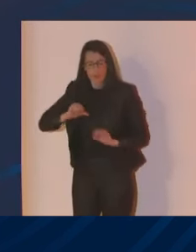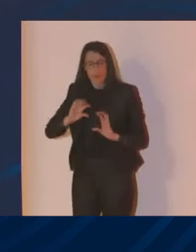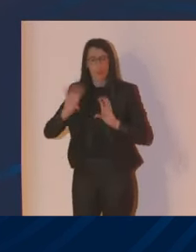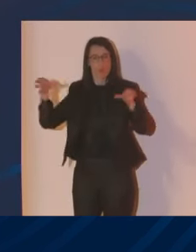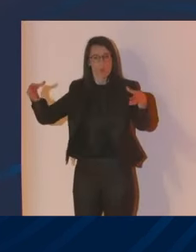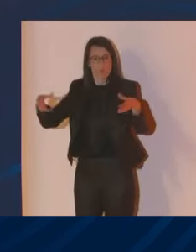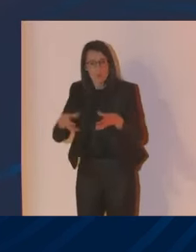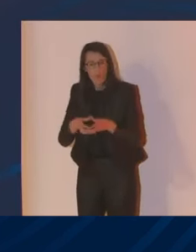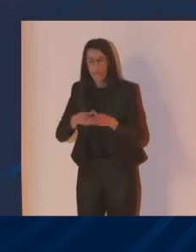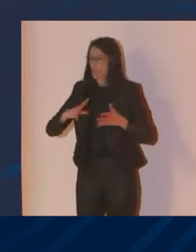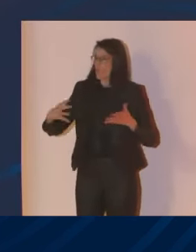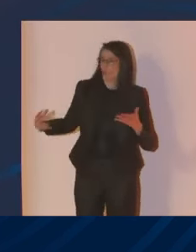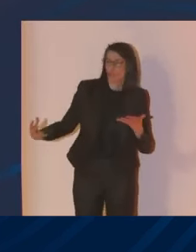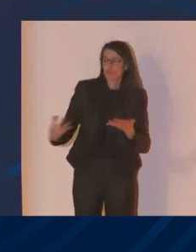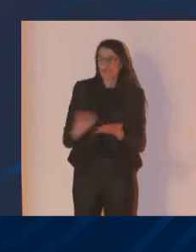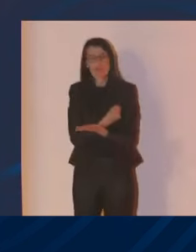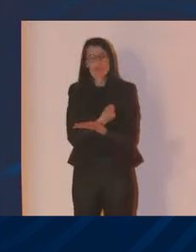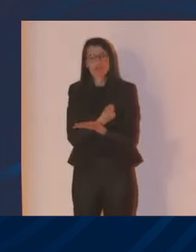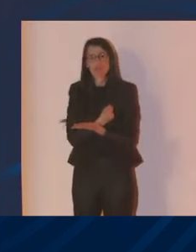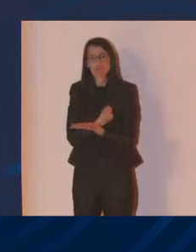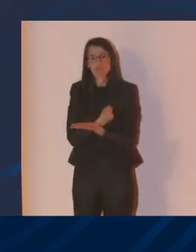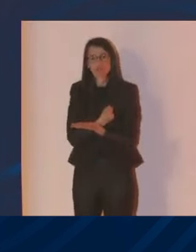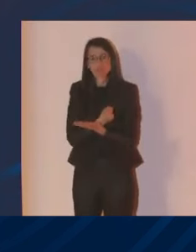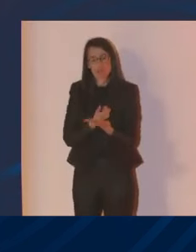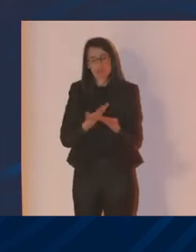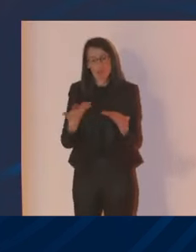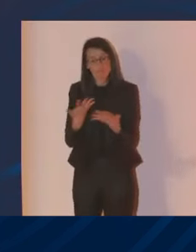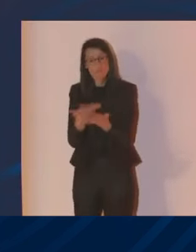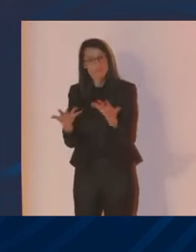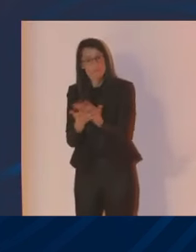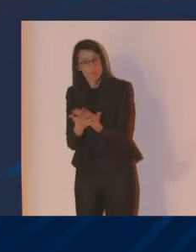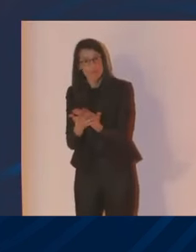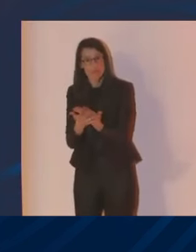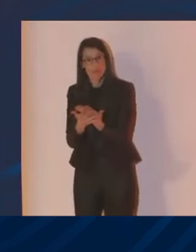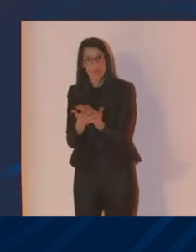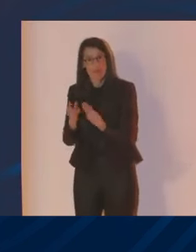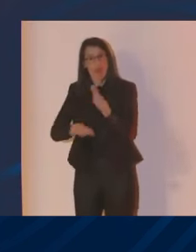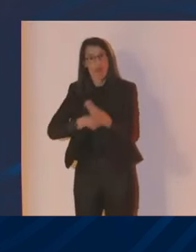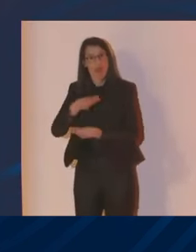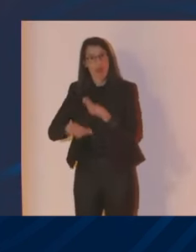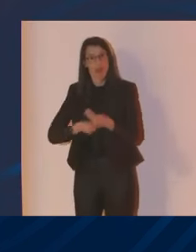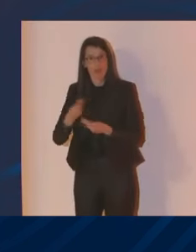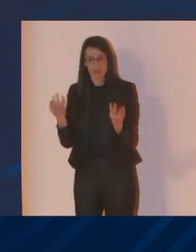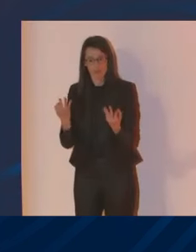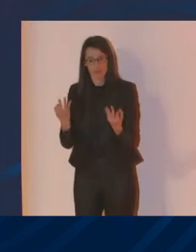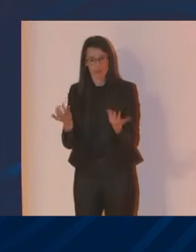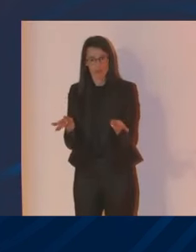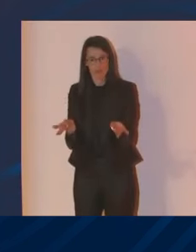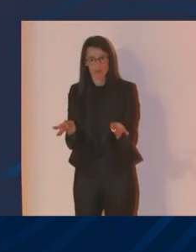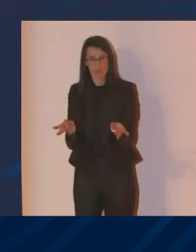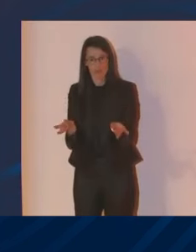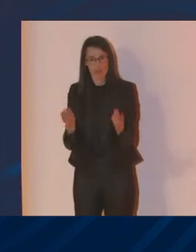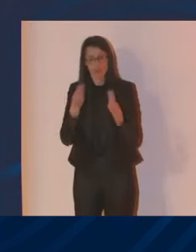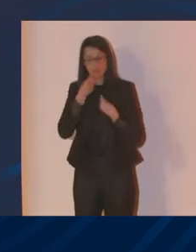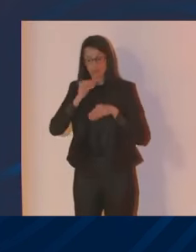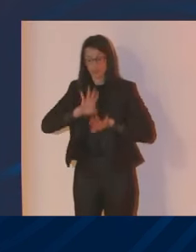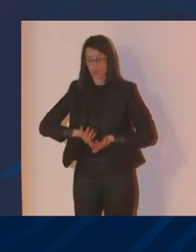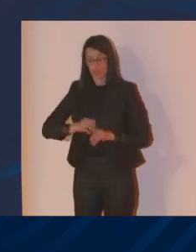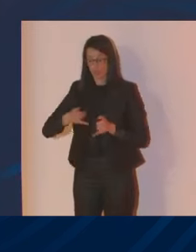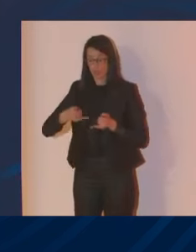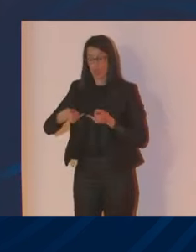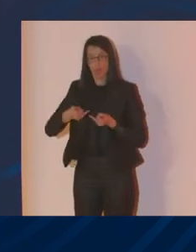colectivos, todos ellos combinados constituyen el hilo conductor de nuestra